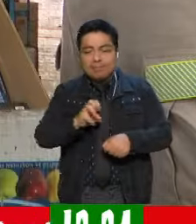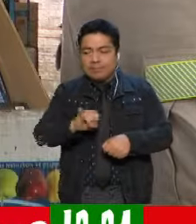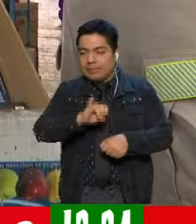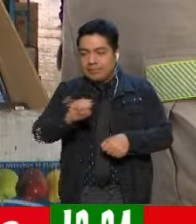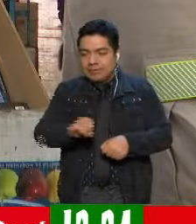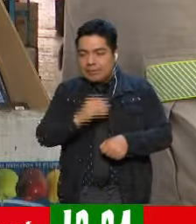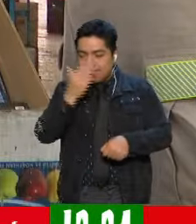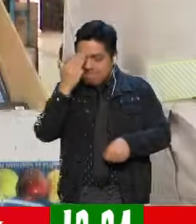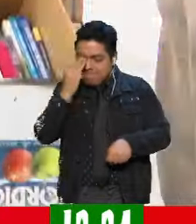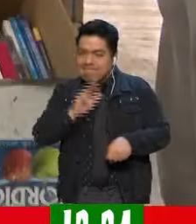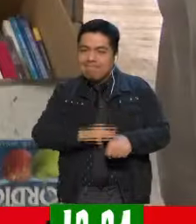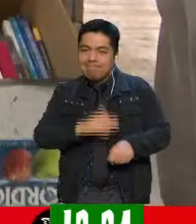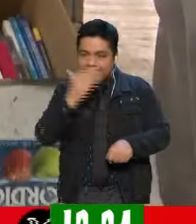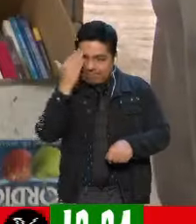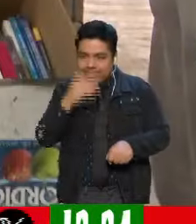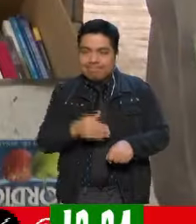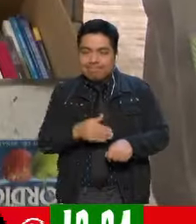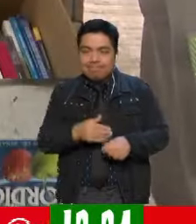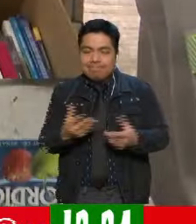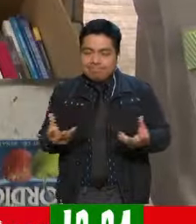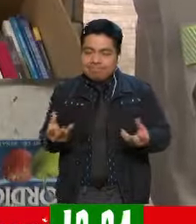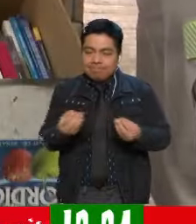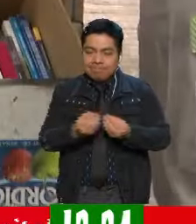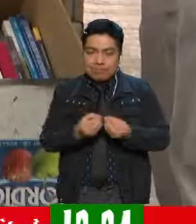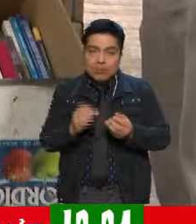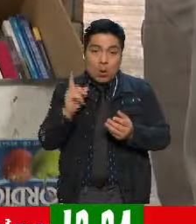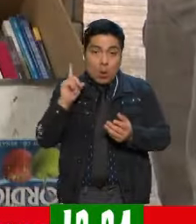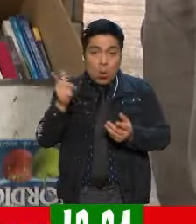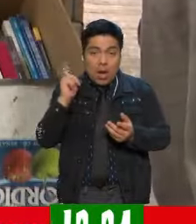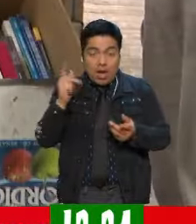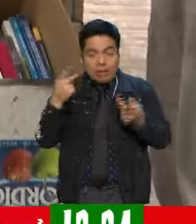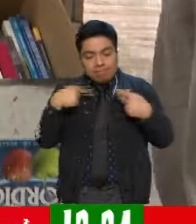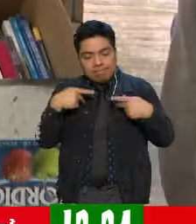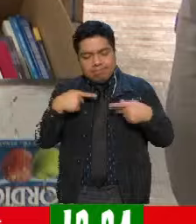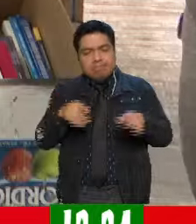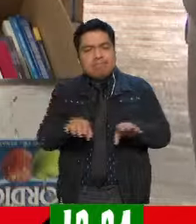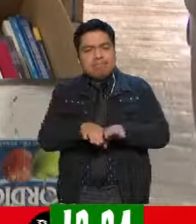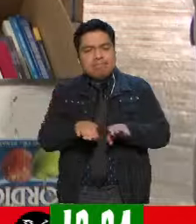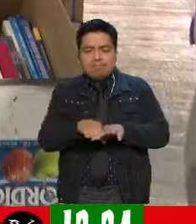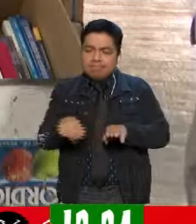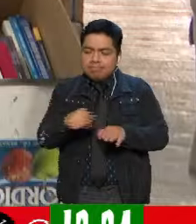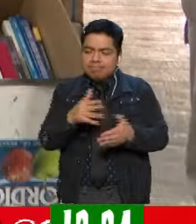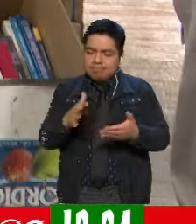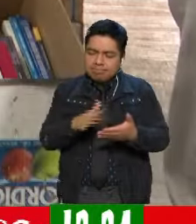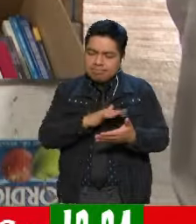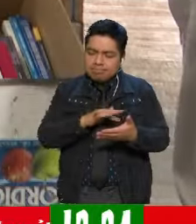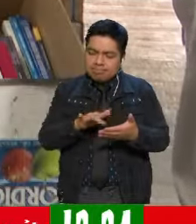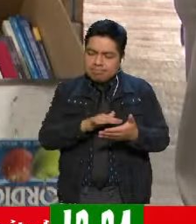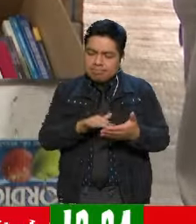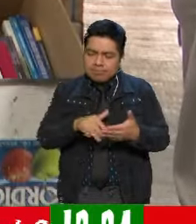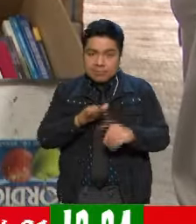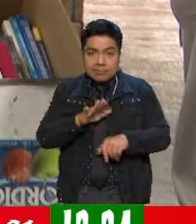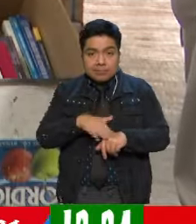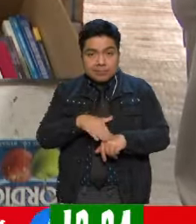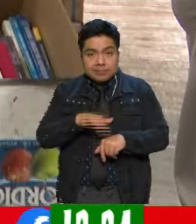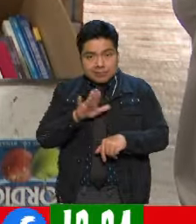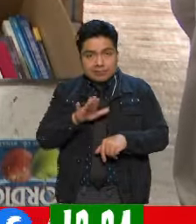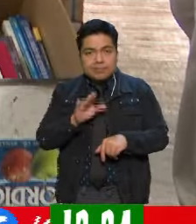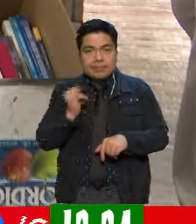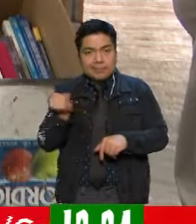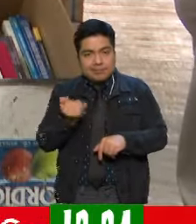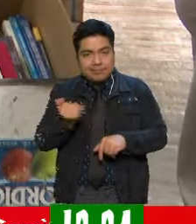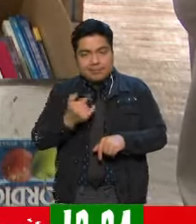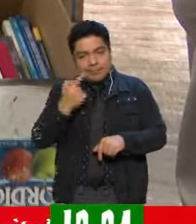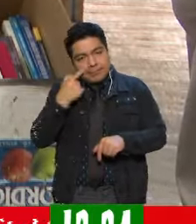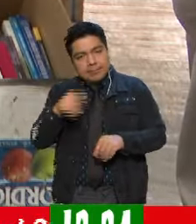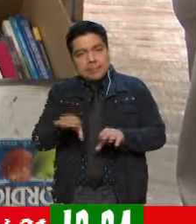conozco de memoria nosotros por ejemplo queremos que más gente fomentar la lectura y que lean más y pues creo que ese